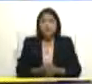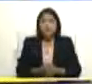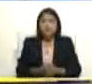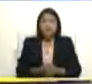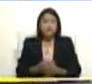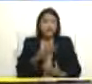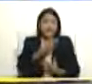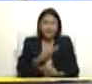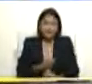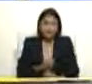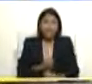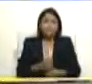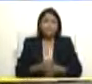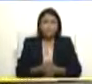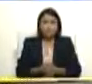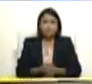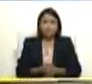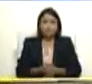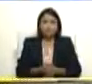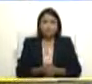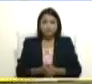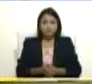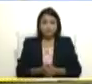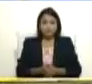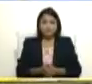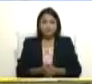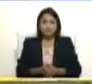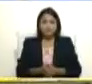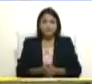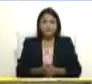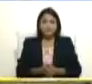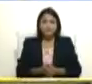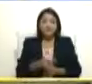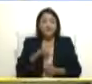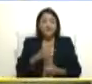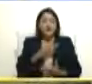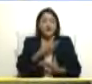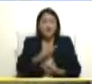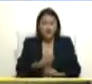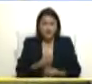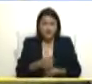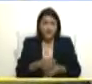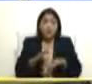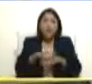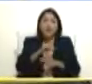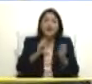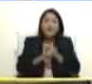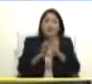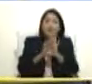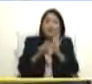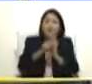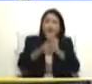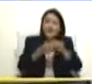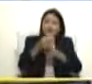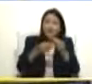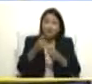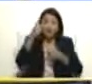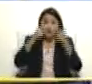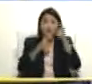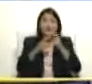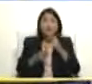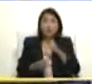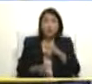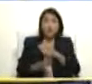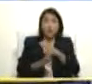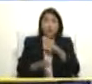Lamentablemente, en ese momento se impuso. Es lamentable, porque la reforma que elaboró el comandante Chávez está pendiente,